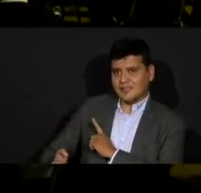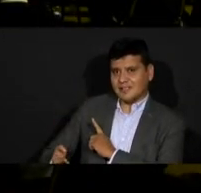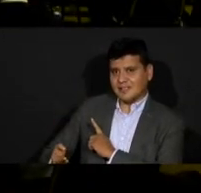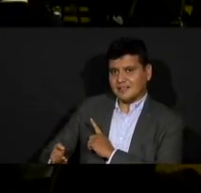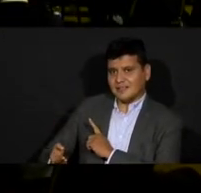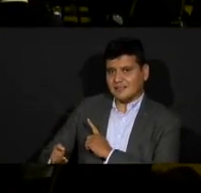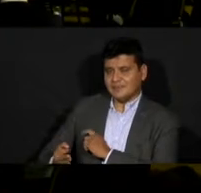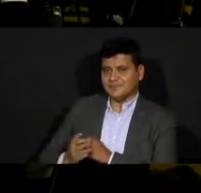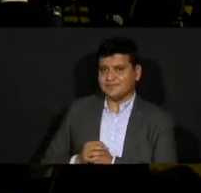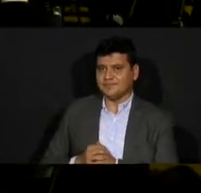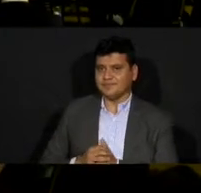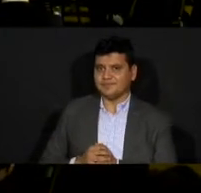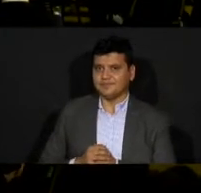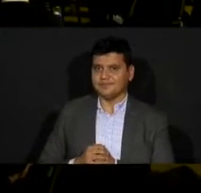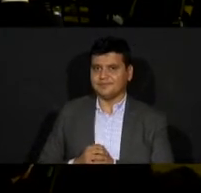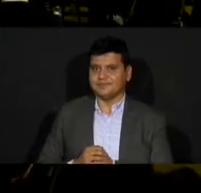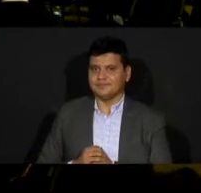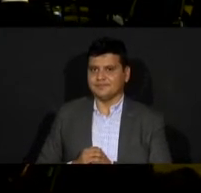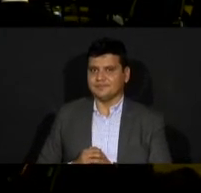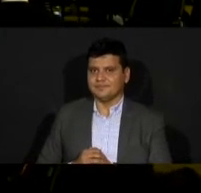de aprobación.